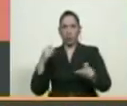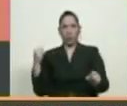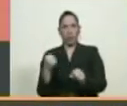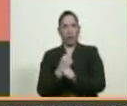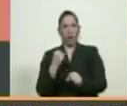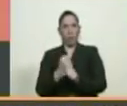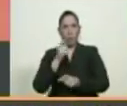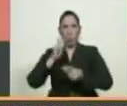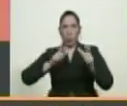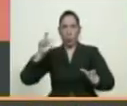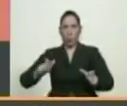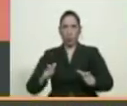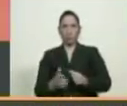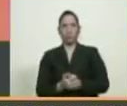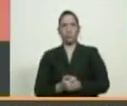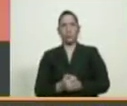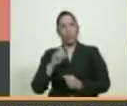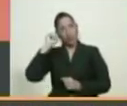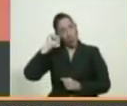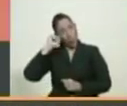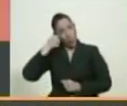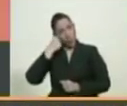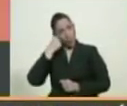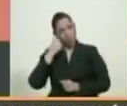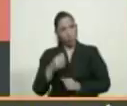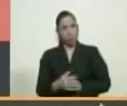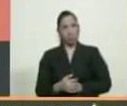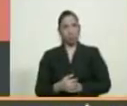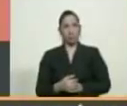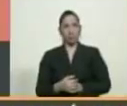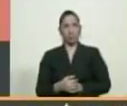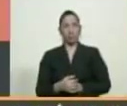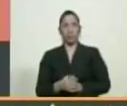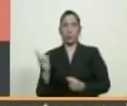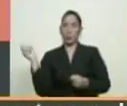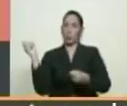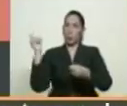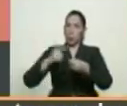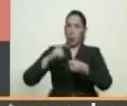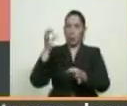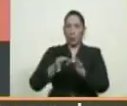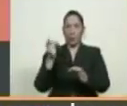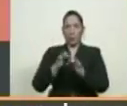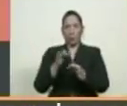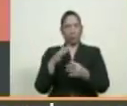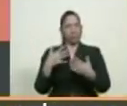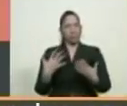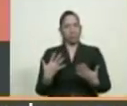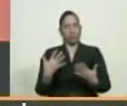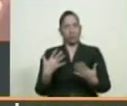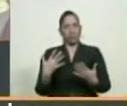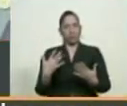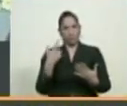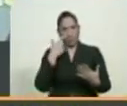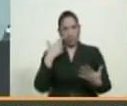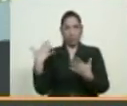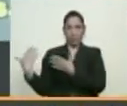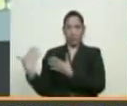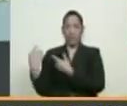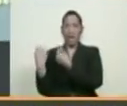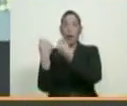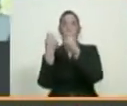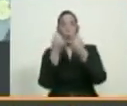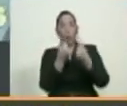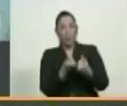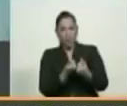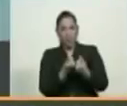los trabajadores. Recordándoles un poco lo que se señala como el anclaje, este es la economía